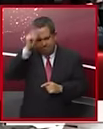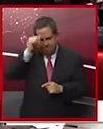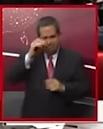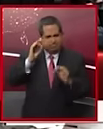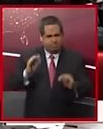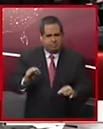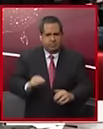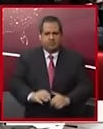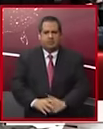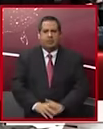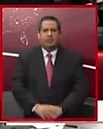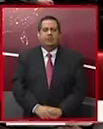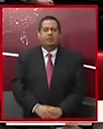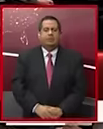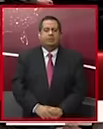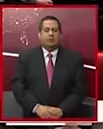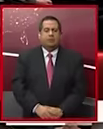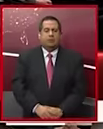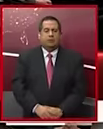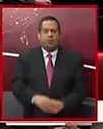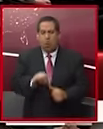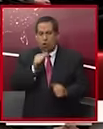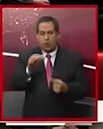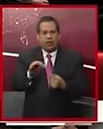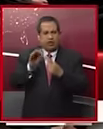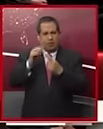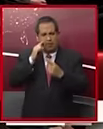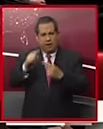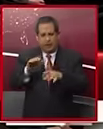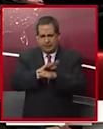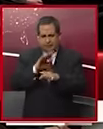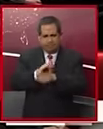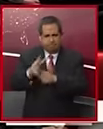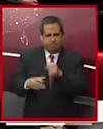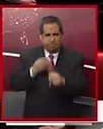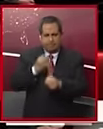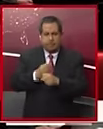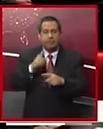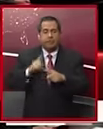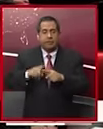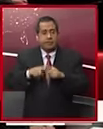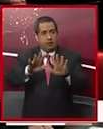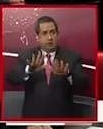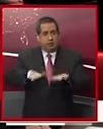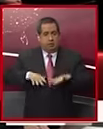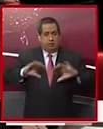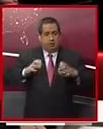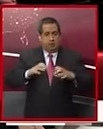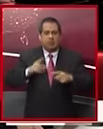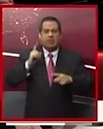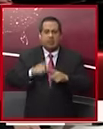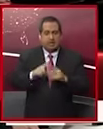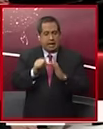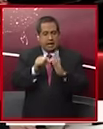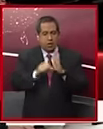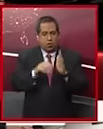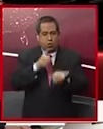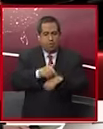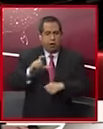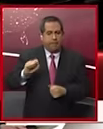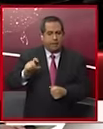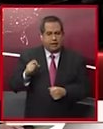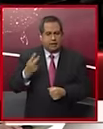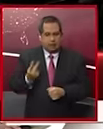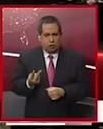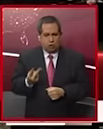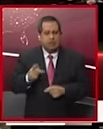consensos. Bueno, otro artículo propuesto para su modificación y que fue avalado por el Pleno fue una al artículo 22,